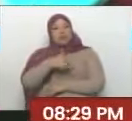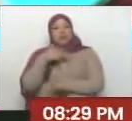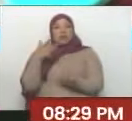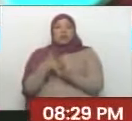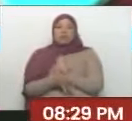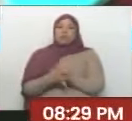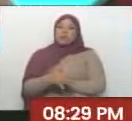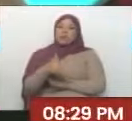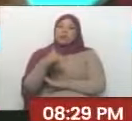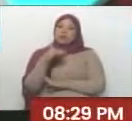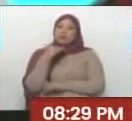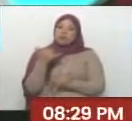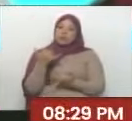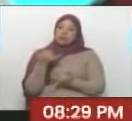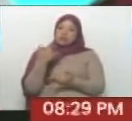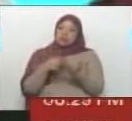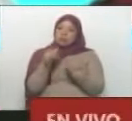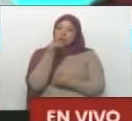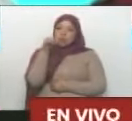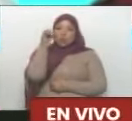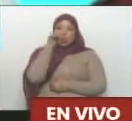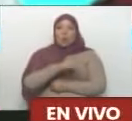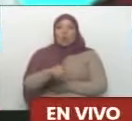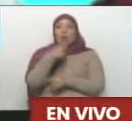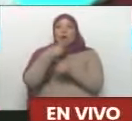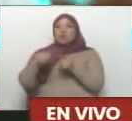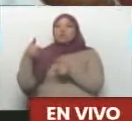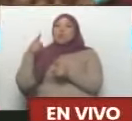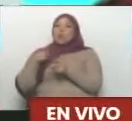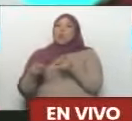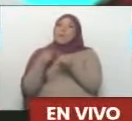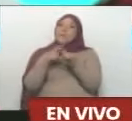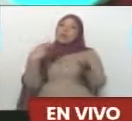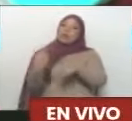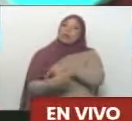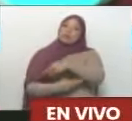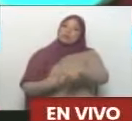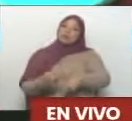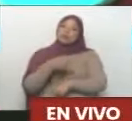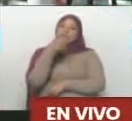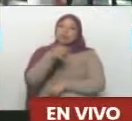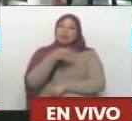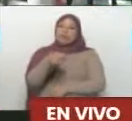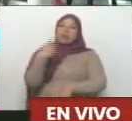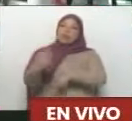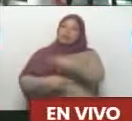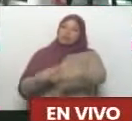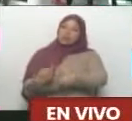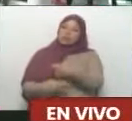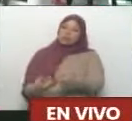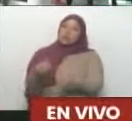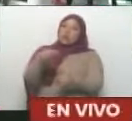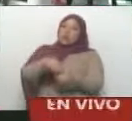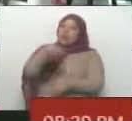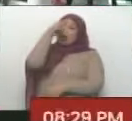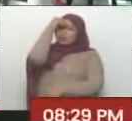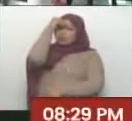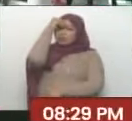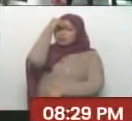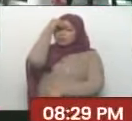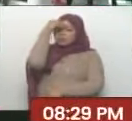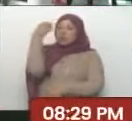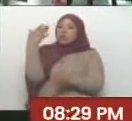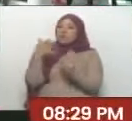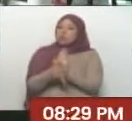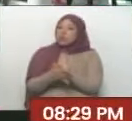identidad nacional, esta nación pluriétnica, multicultural, pero en revolución, siempre en revolución. Y entender que solo es a través de la